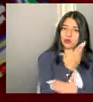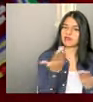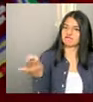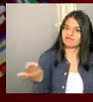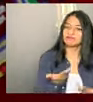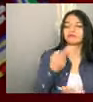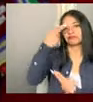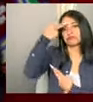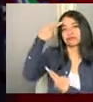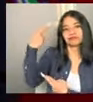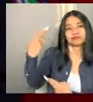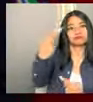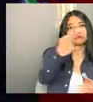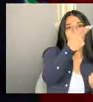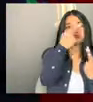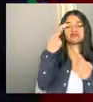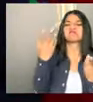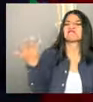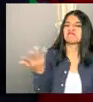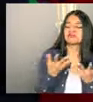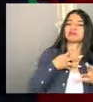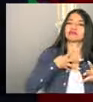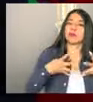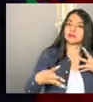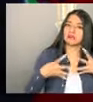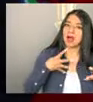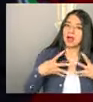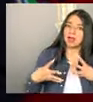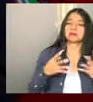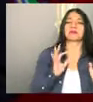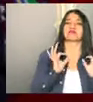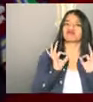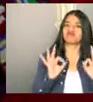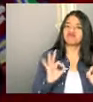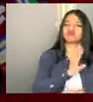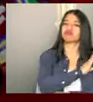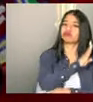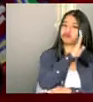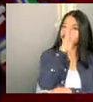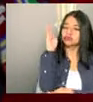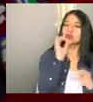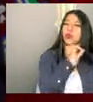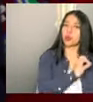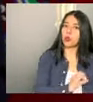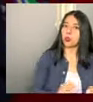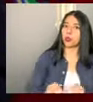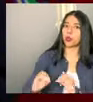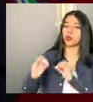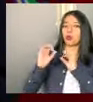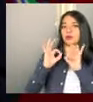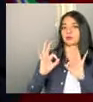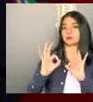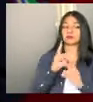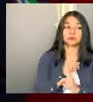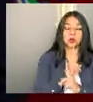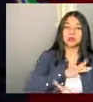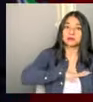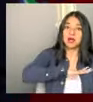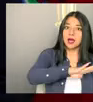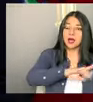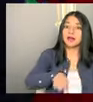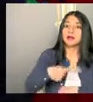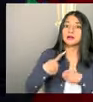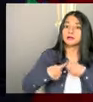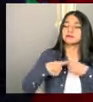y quiteños, transparente, directa, ordenada, de tal modo que el alcalde electo